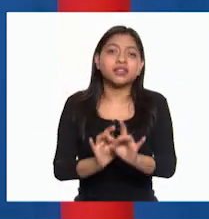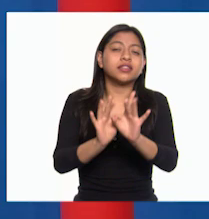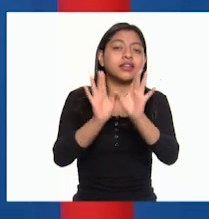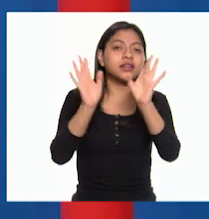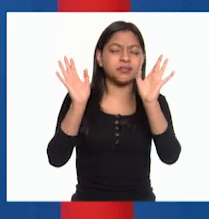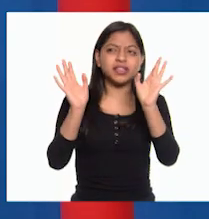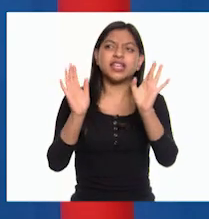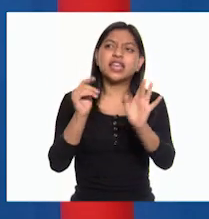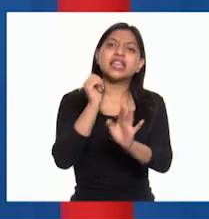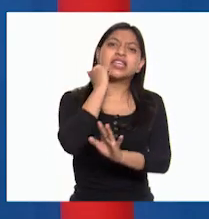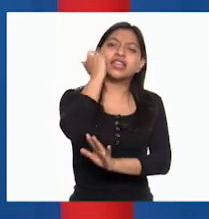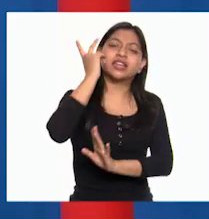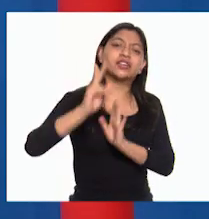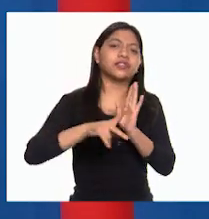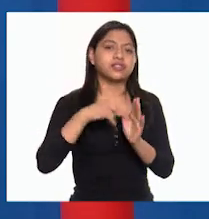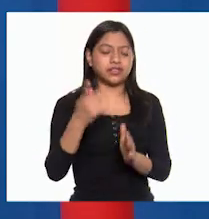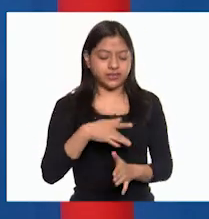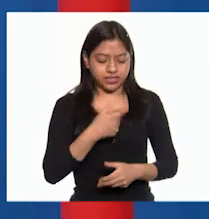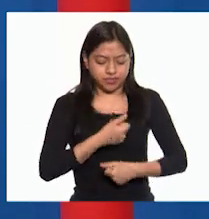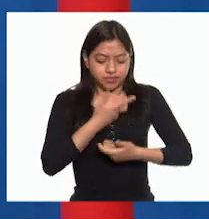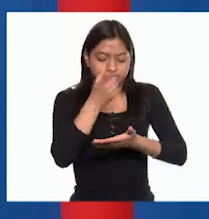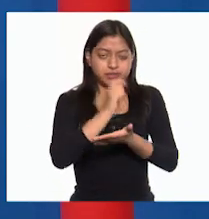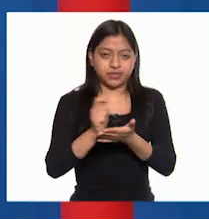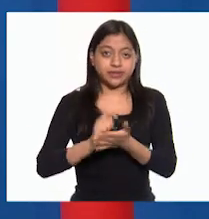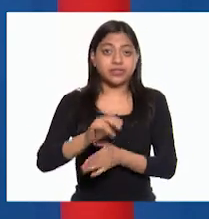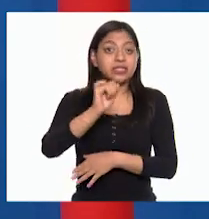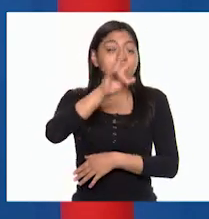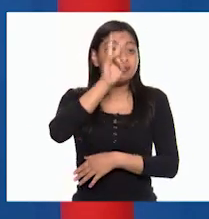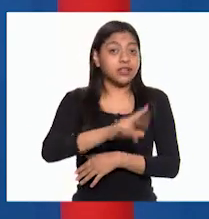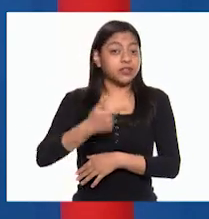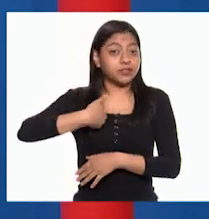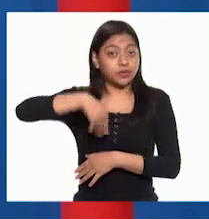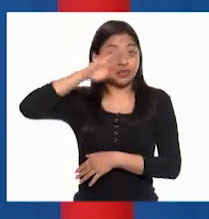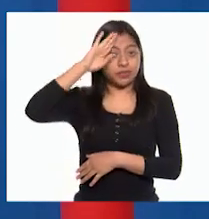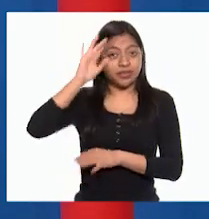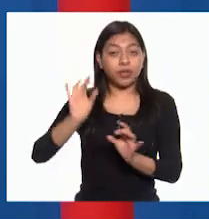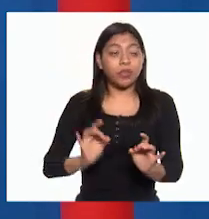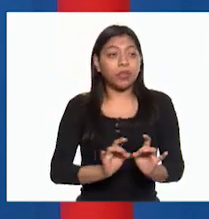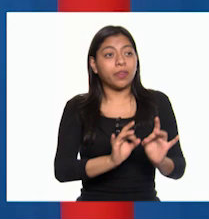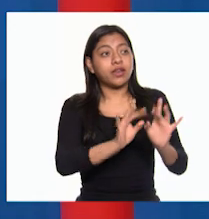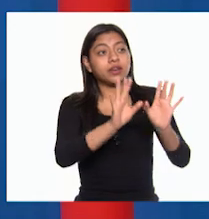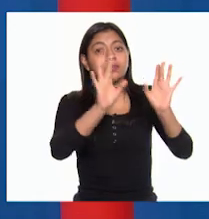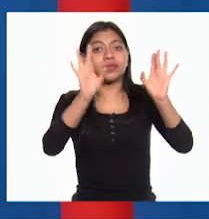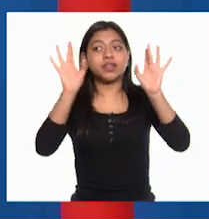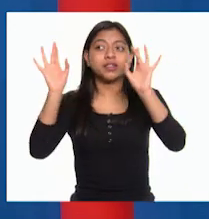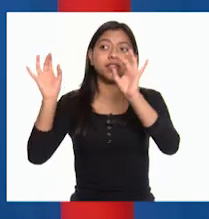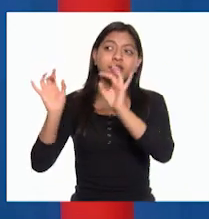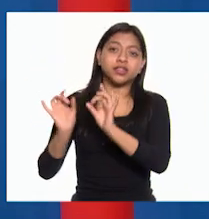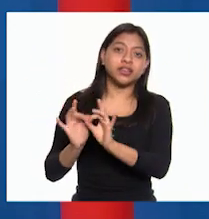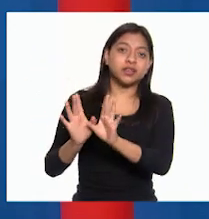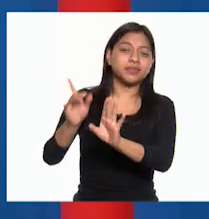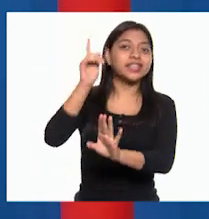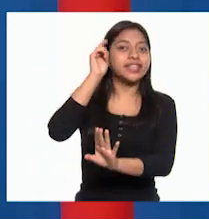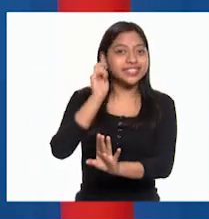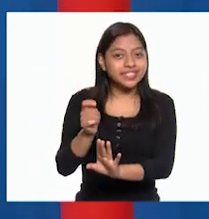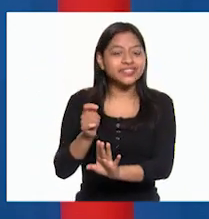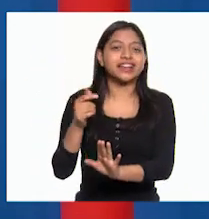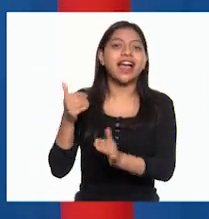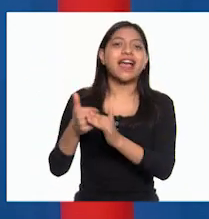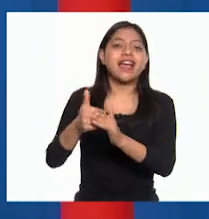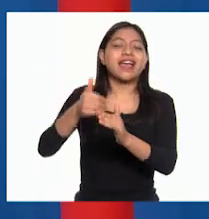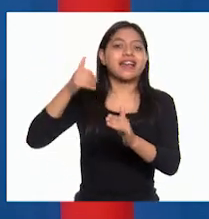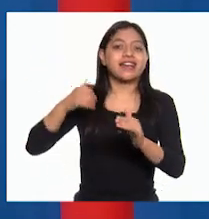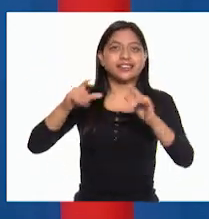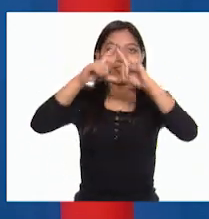impulsan a vivir entregado a la poesía. Y ahora que lo pienso, los destellos de éxito se describen precisamente en la primera y